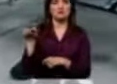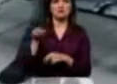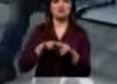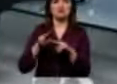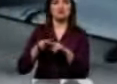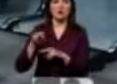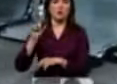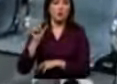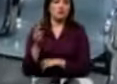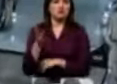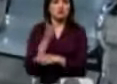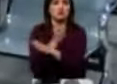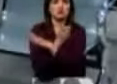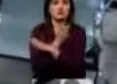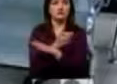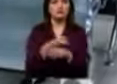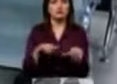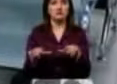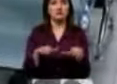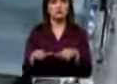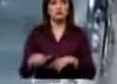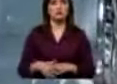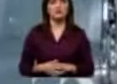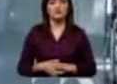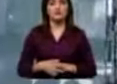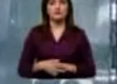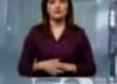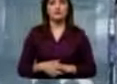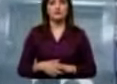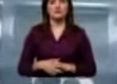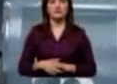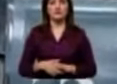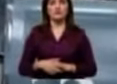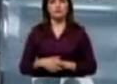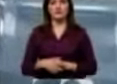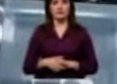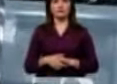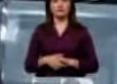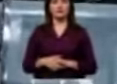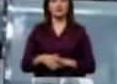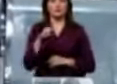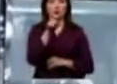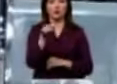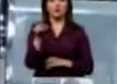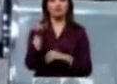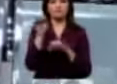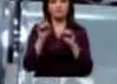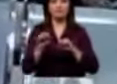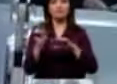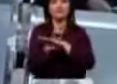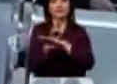hora de la mañana hacen el turno en este lugar y sobre todo que ustedes pueden utilizar estos horarios para poder sacarla sobre. El